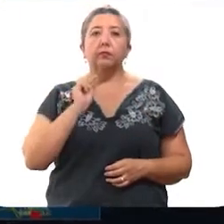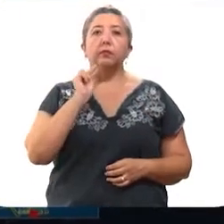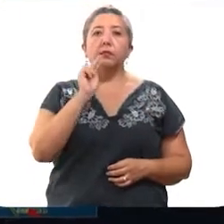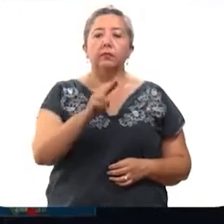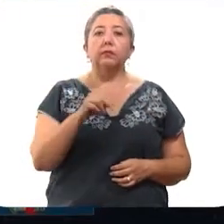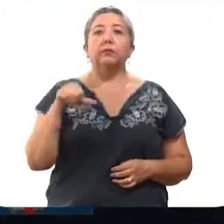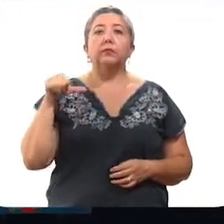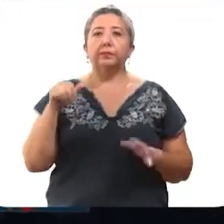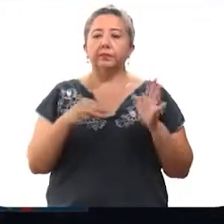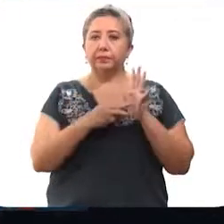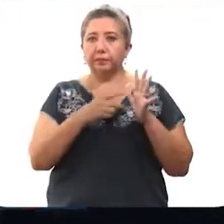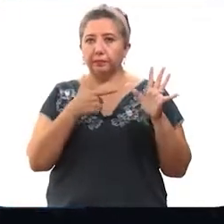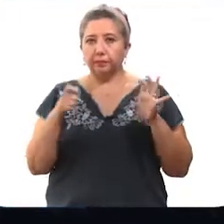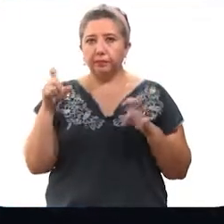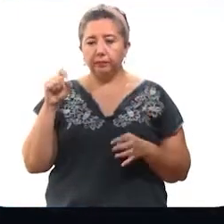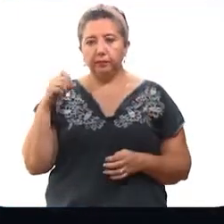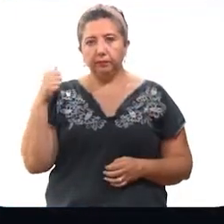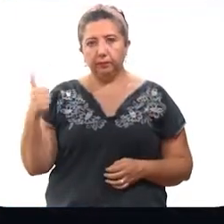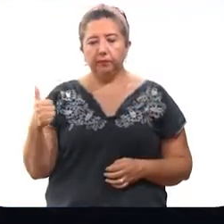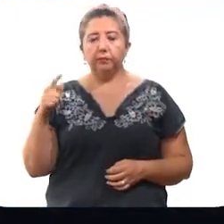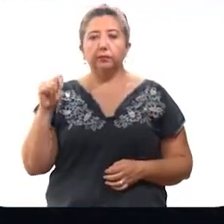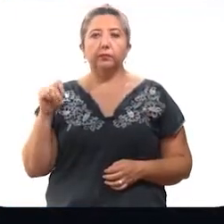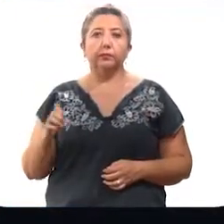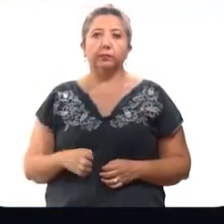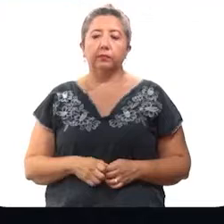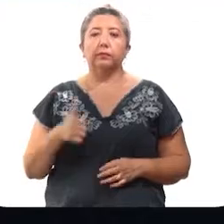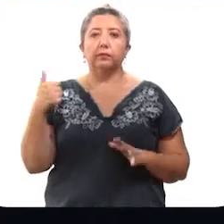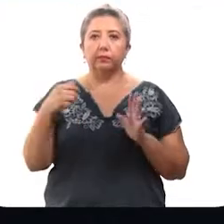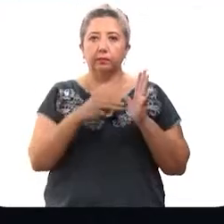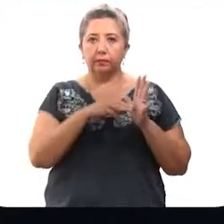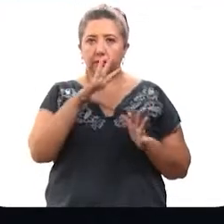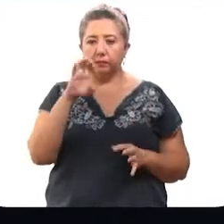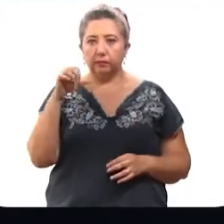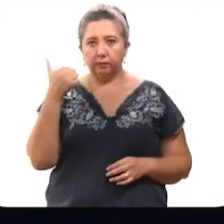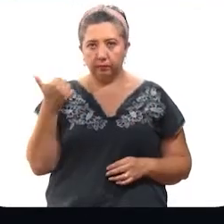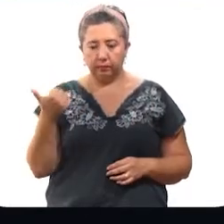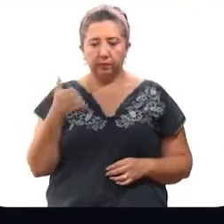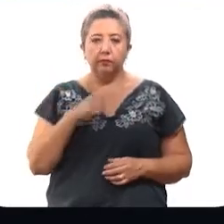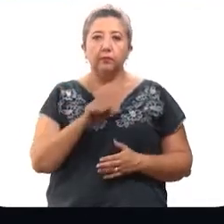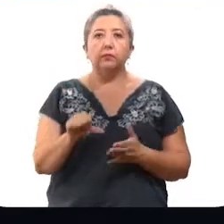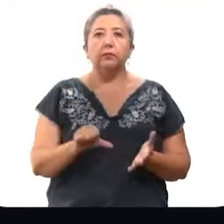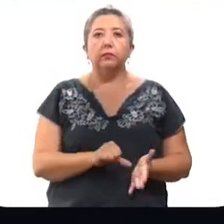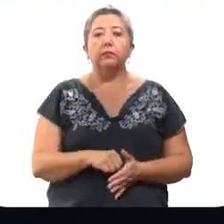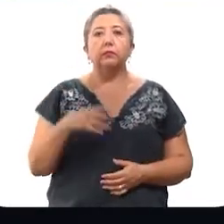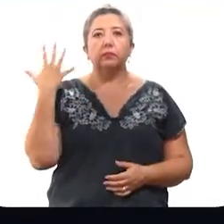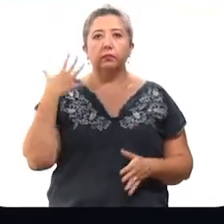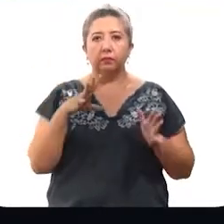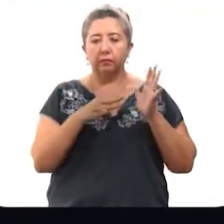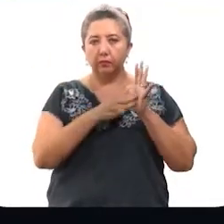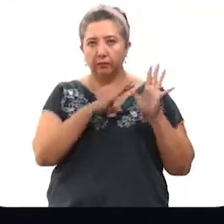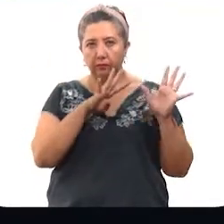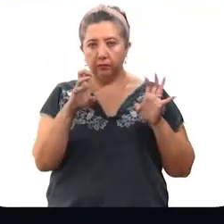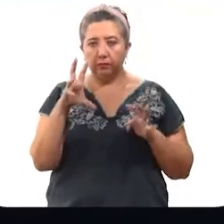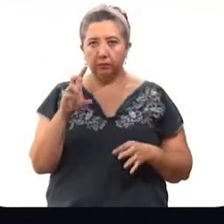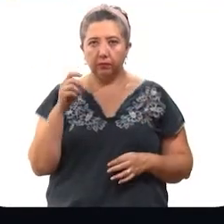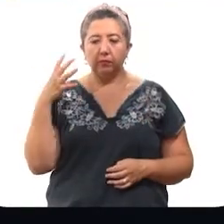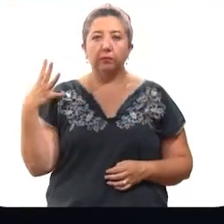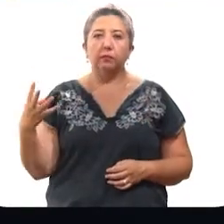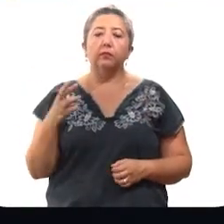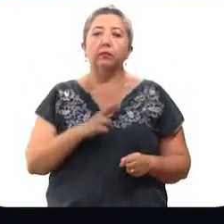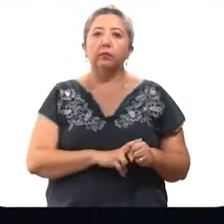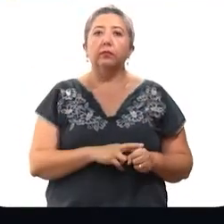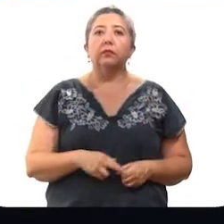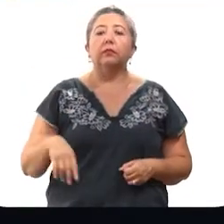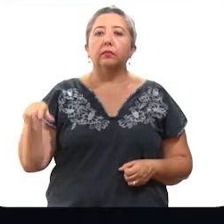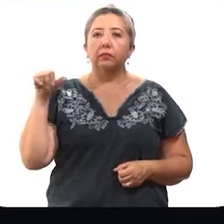norte, 16.726 en la zona oriente, 6.511 en la zona centro, 10.934 en la zona